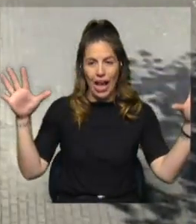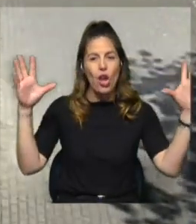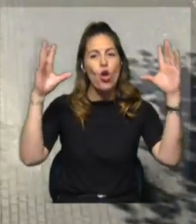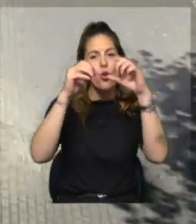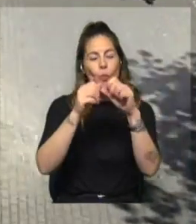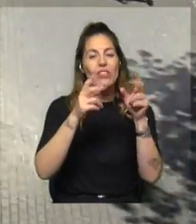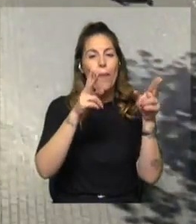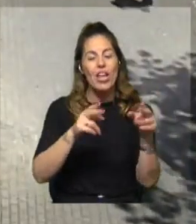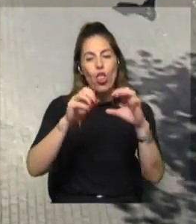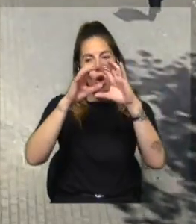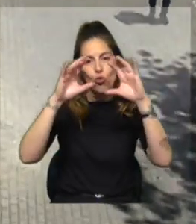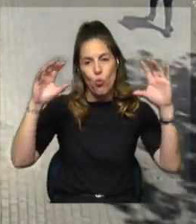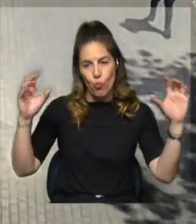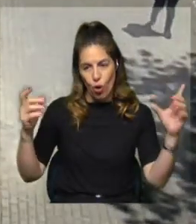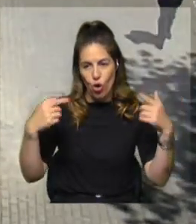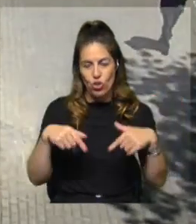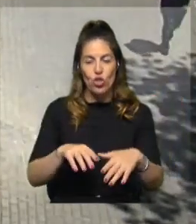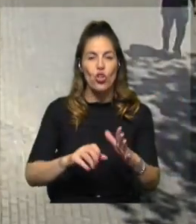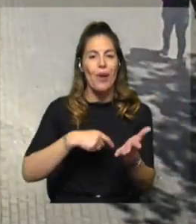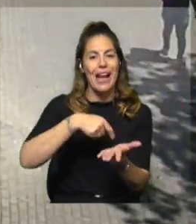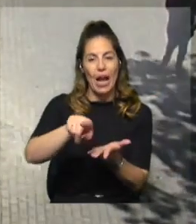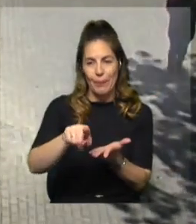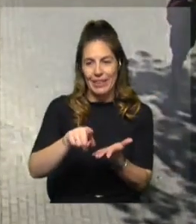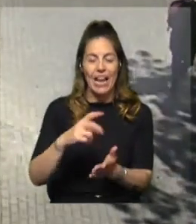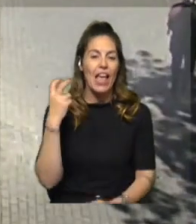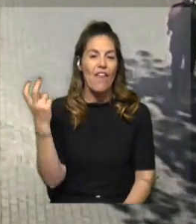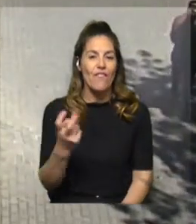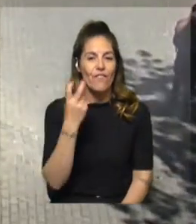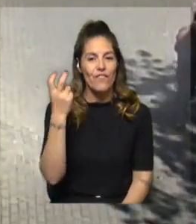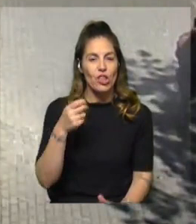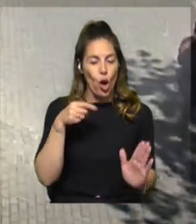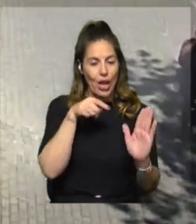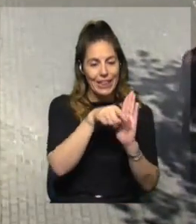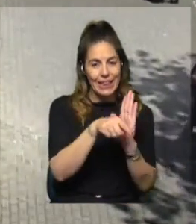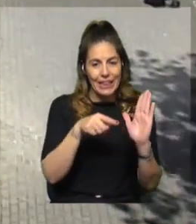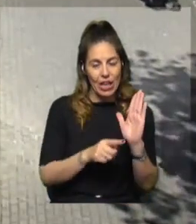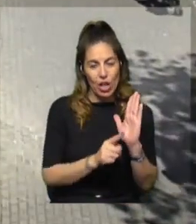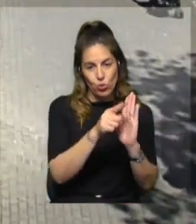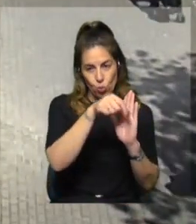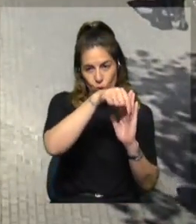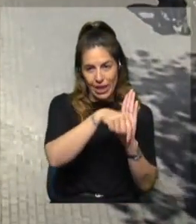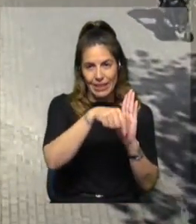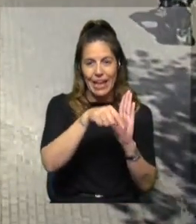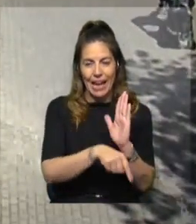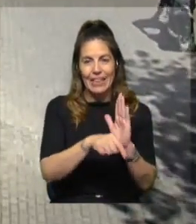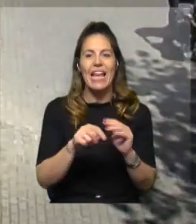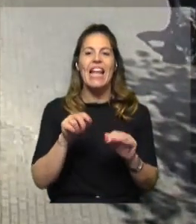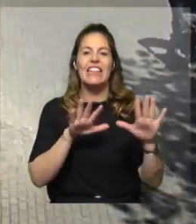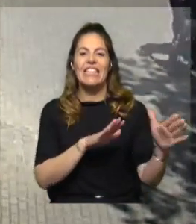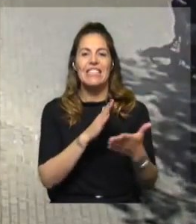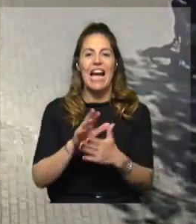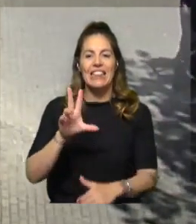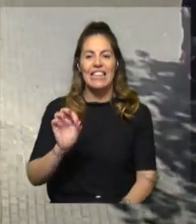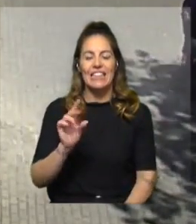con periodos de nuboso que tenemos sobre la capital y vientos que soplarán del oeste al este, al sureste, perdón, entre 10 a 30 kilómetros por hora, pero